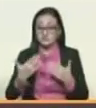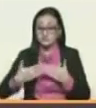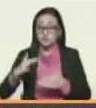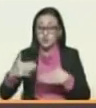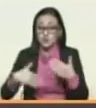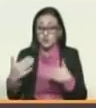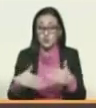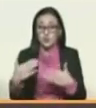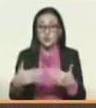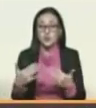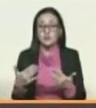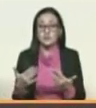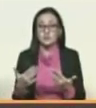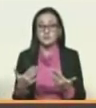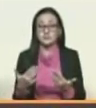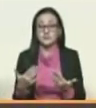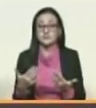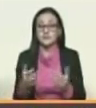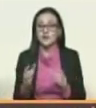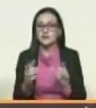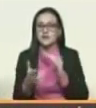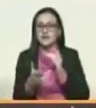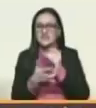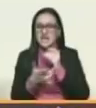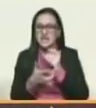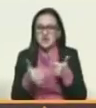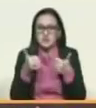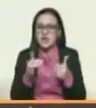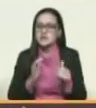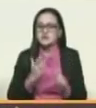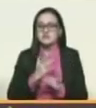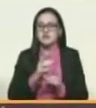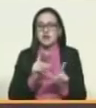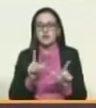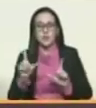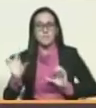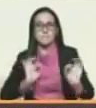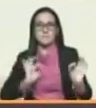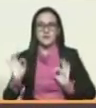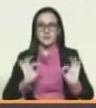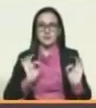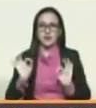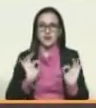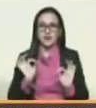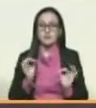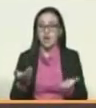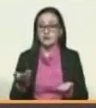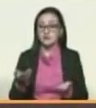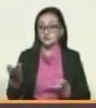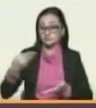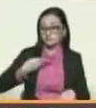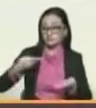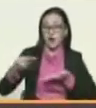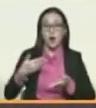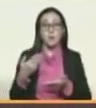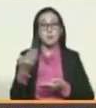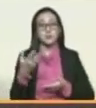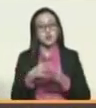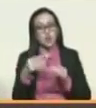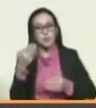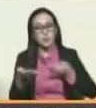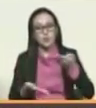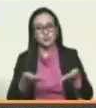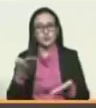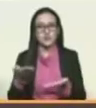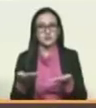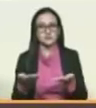está andando. Técnicamente estamos preparados ya para recibir estas postulaciones que nos han manifestado y nos han